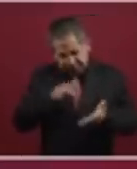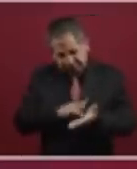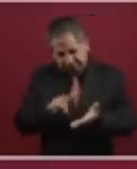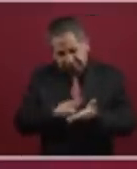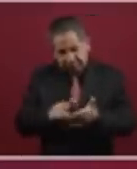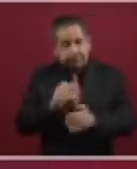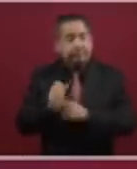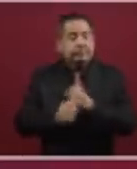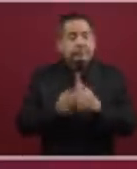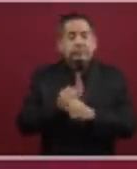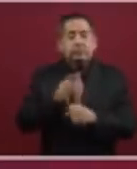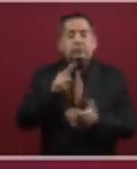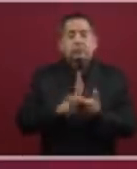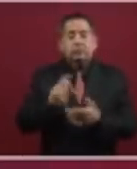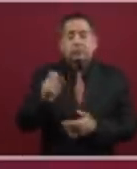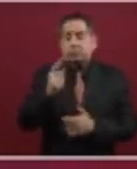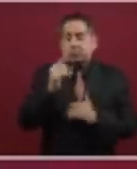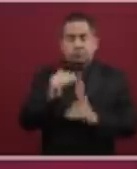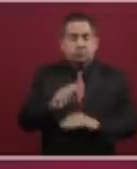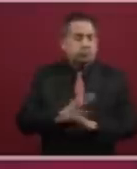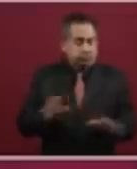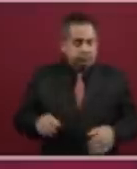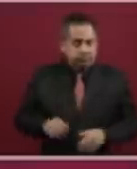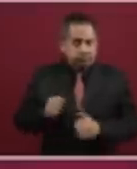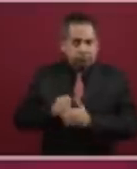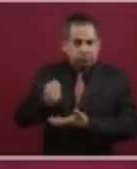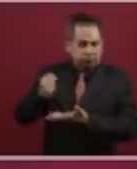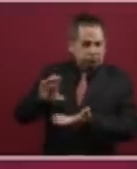hasta el 21, con presupuesto,